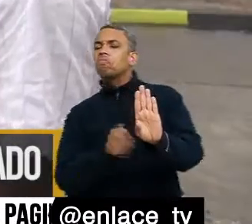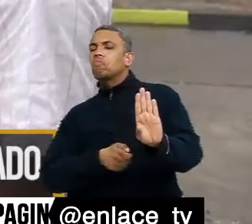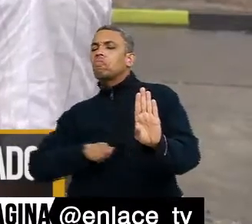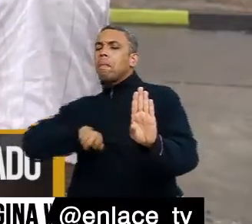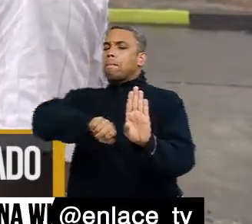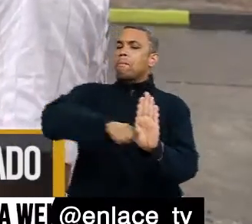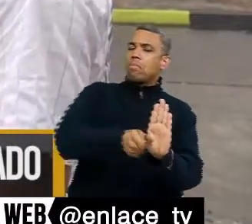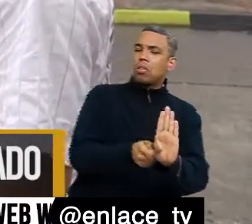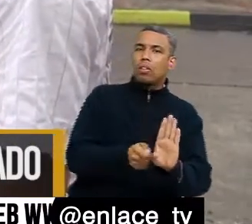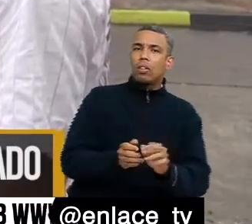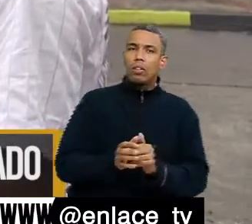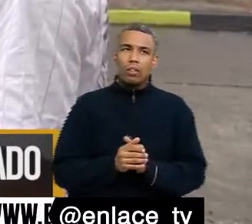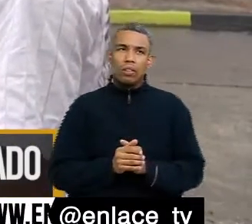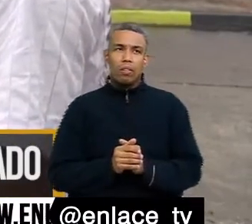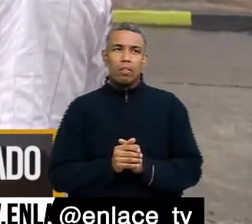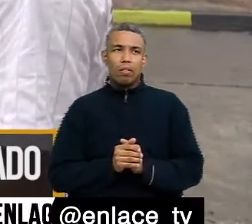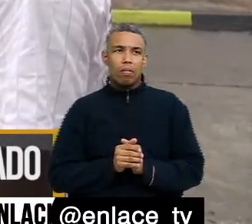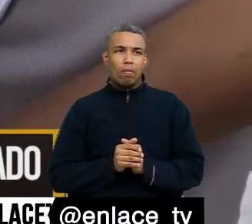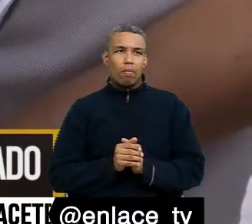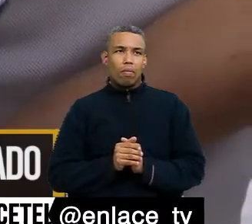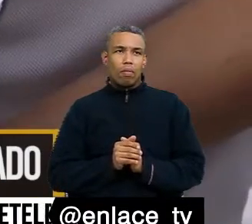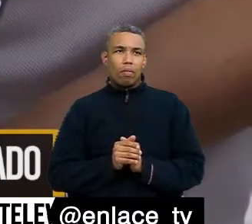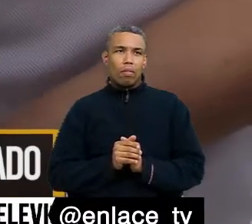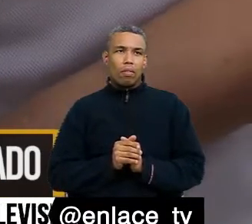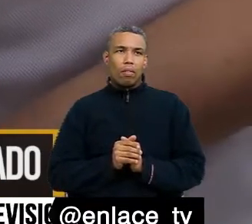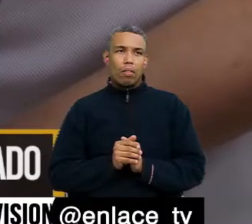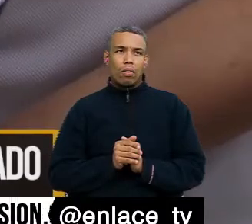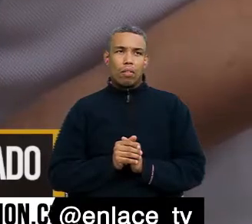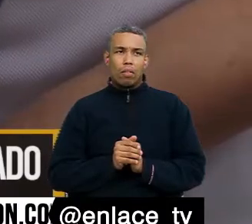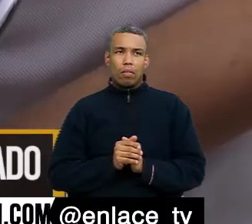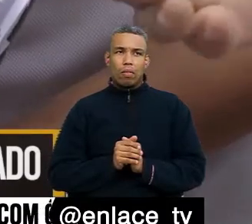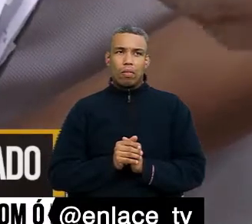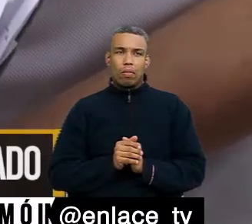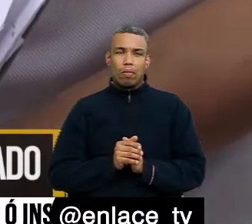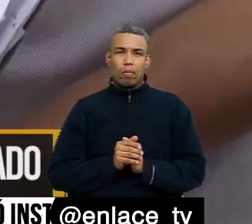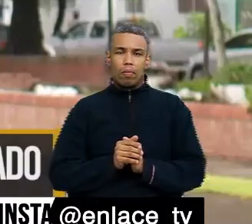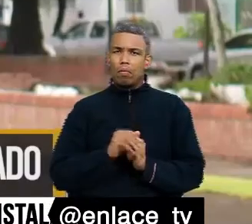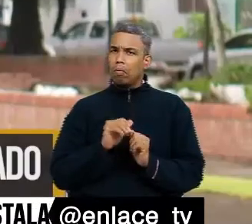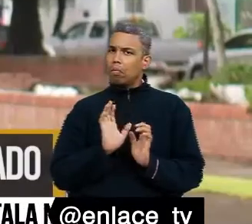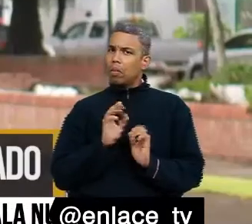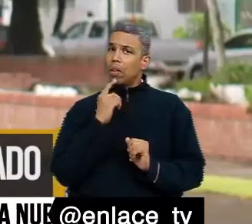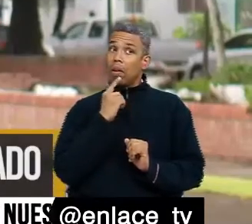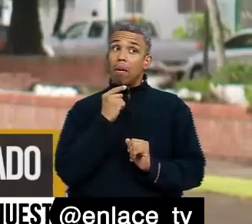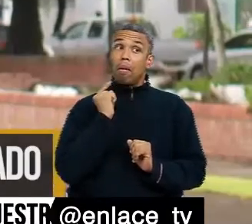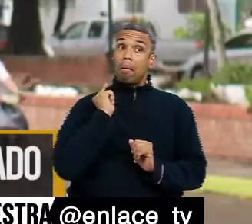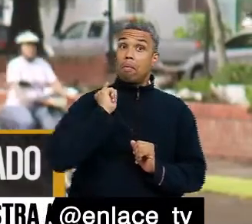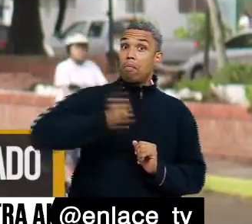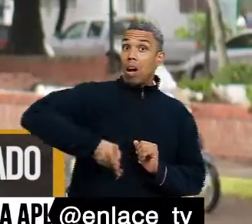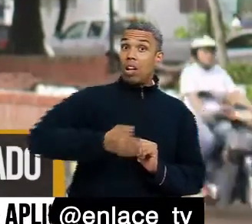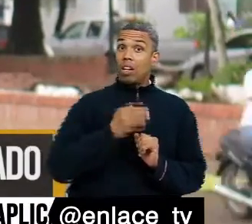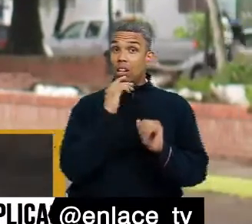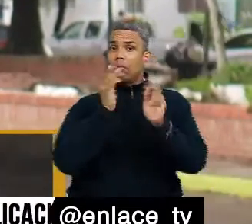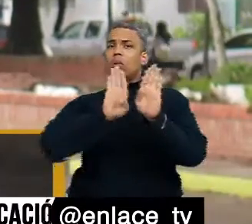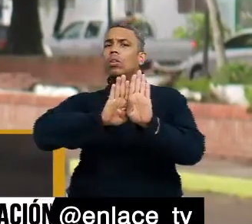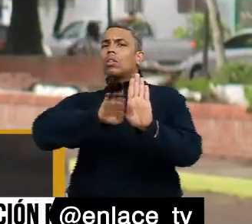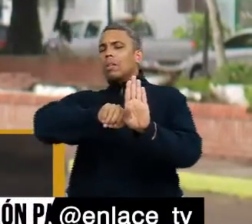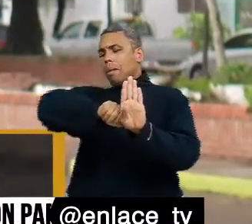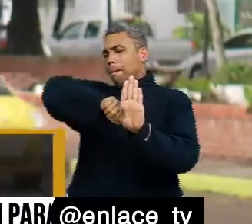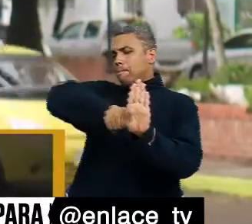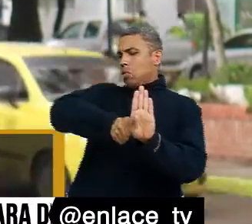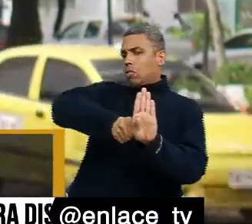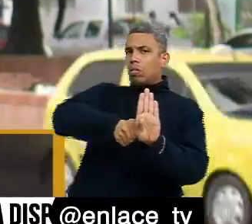ponerle candado a este bien inmueble comunal se constituye como violación de varias normas. El salón comunal está bloqueado, está como en especie de un